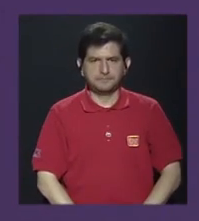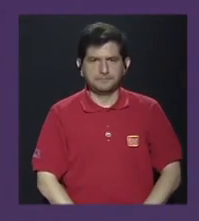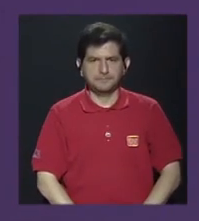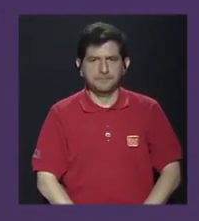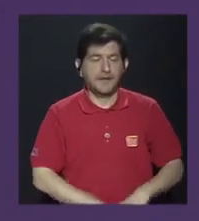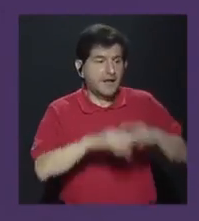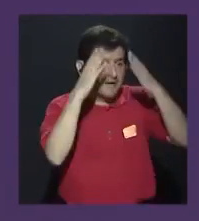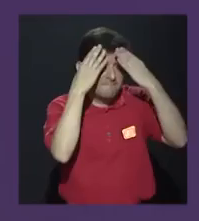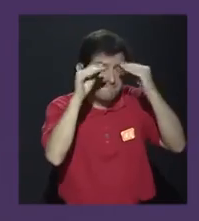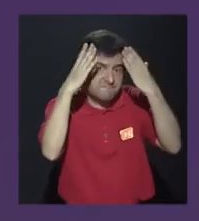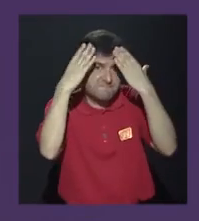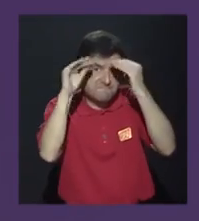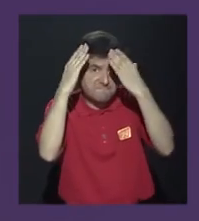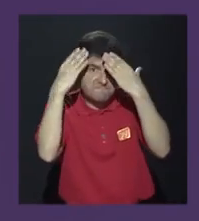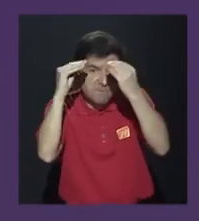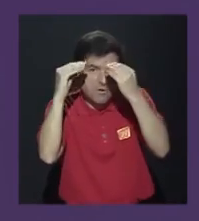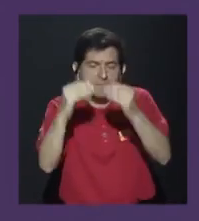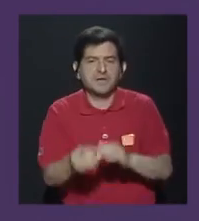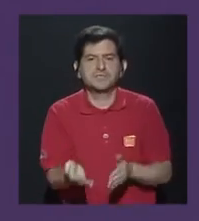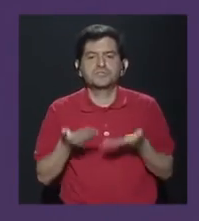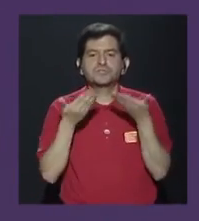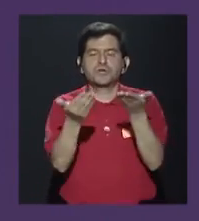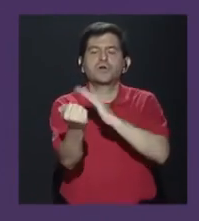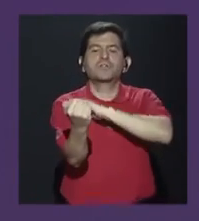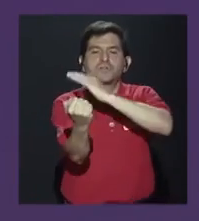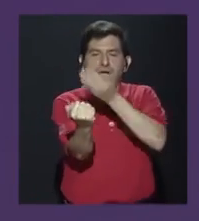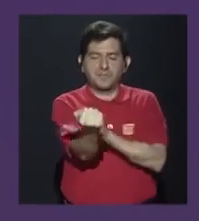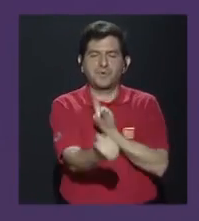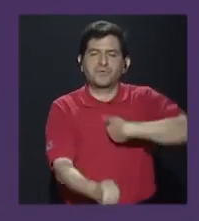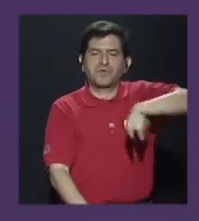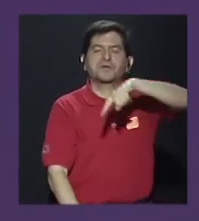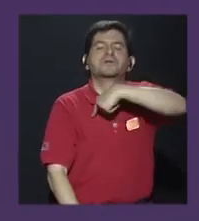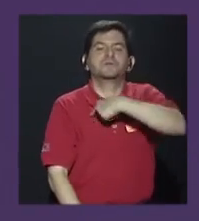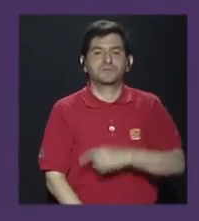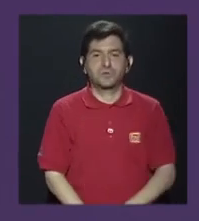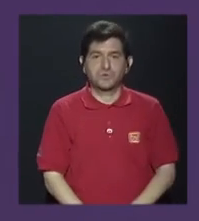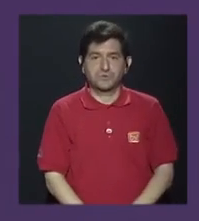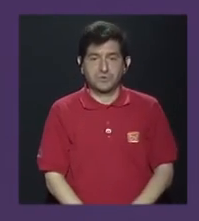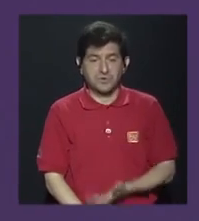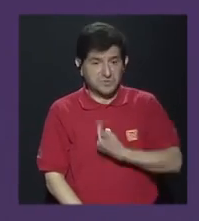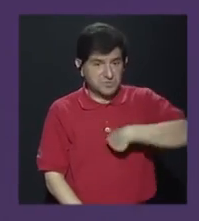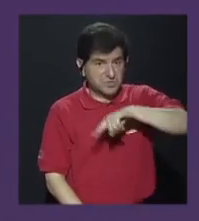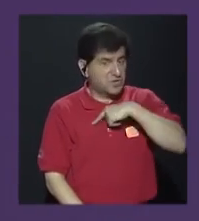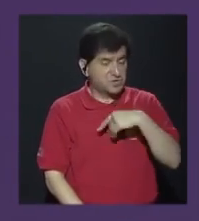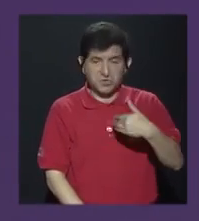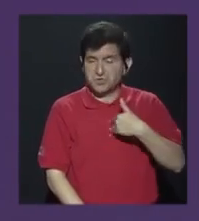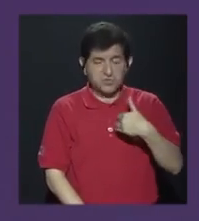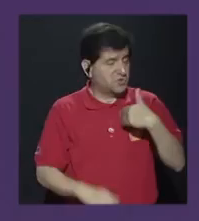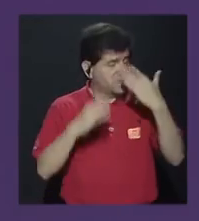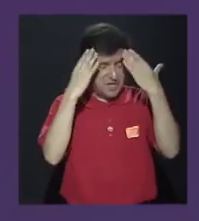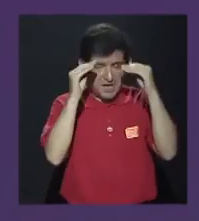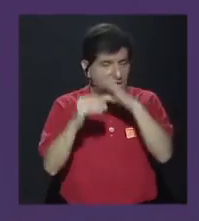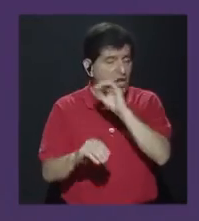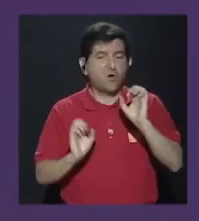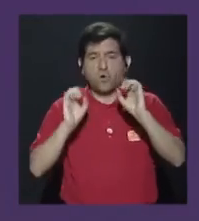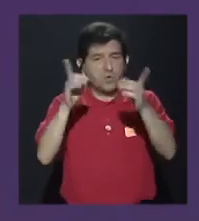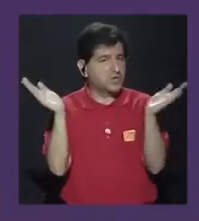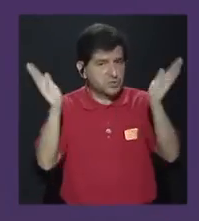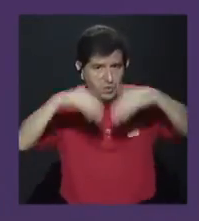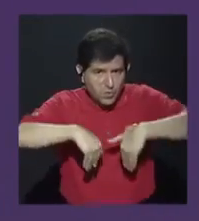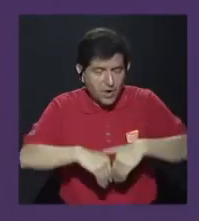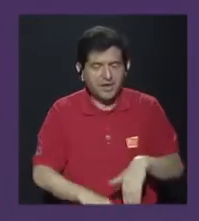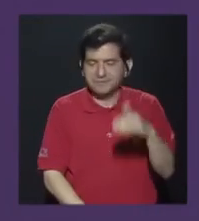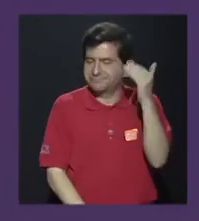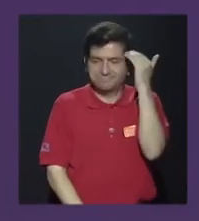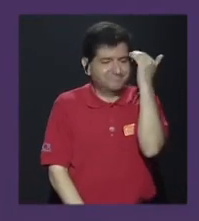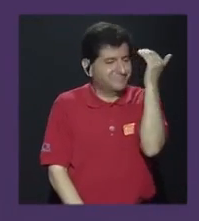La información nos da poder a nosotros. Si no estamos educados o informados, no sabemos